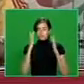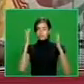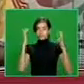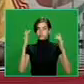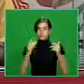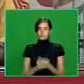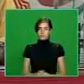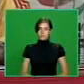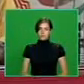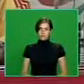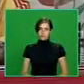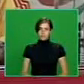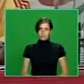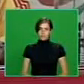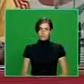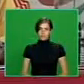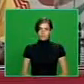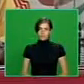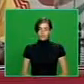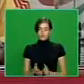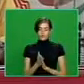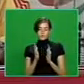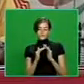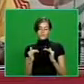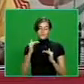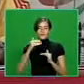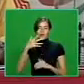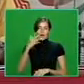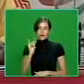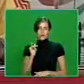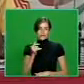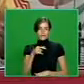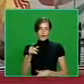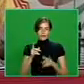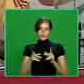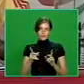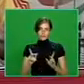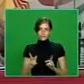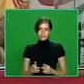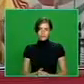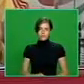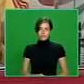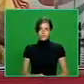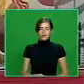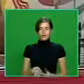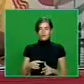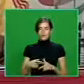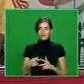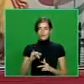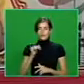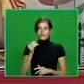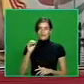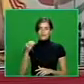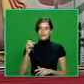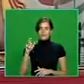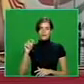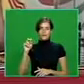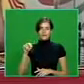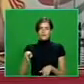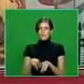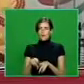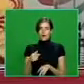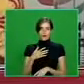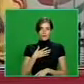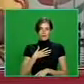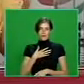eruditos complejos de superioridad que tienen entonces le pasó a Jaqueline lo mismo me pasó a mí pues